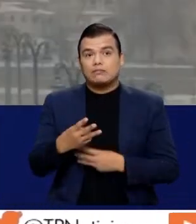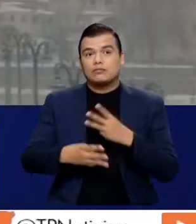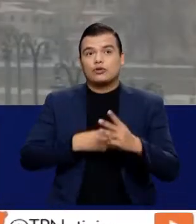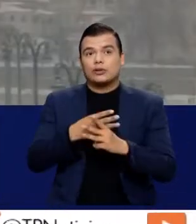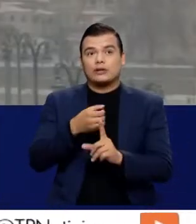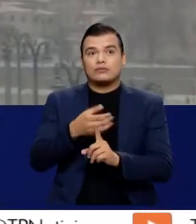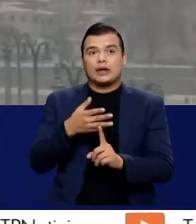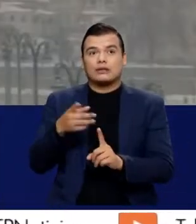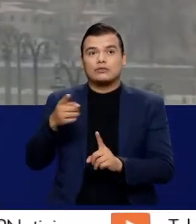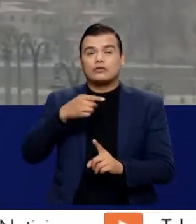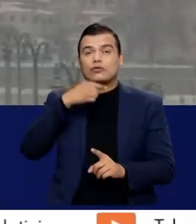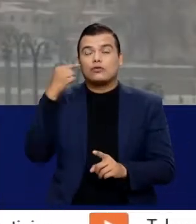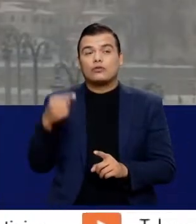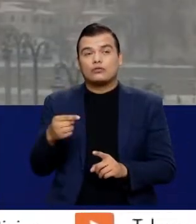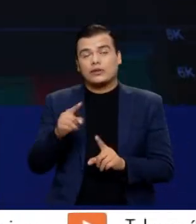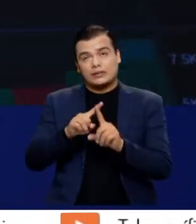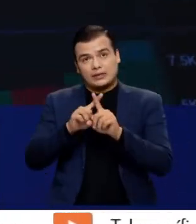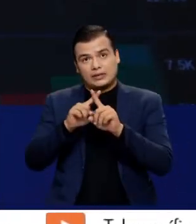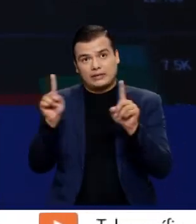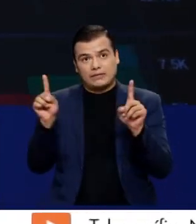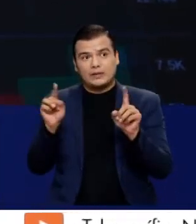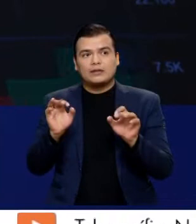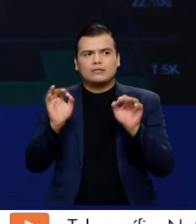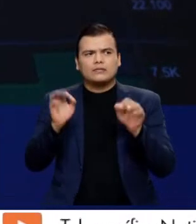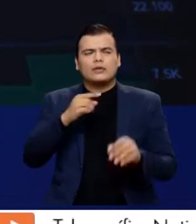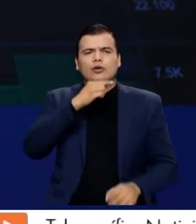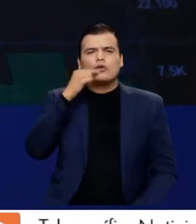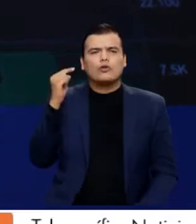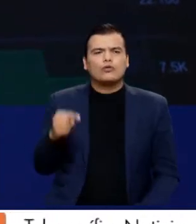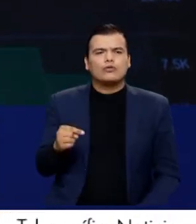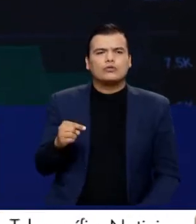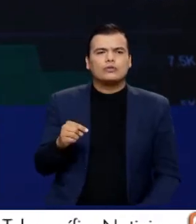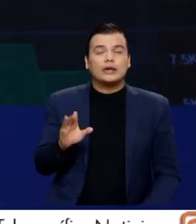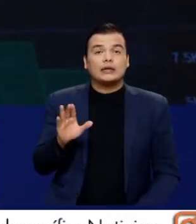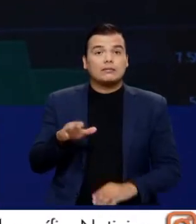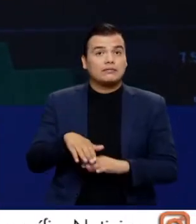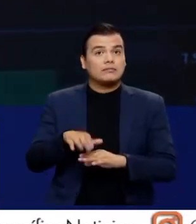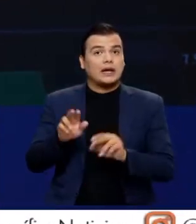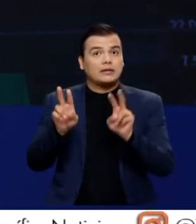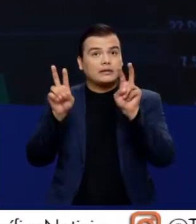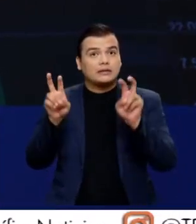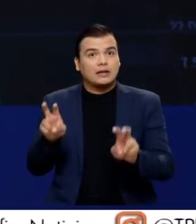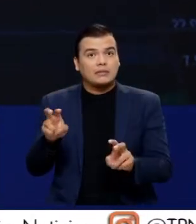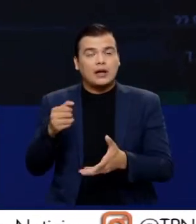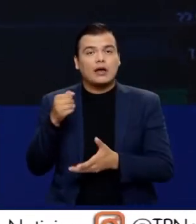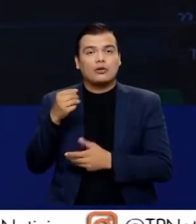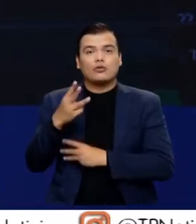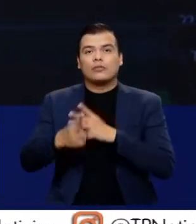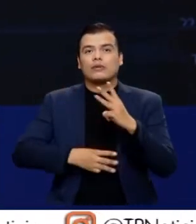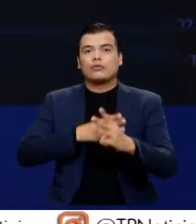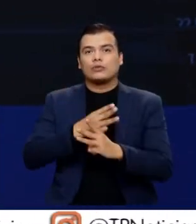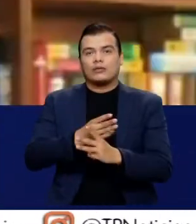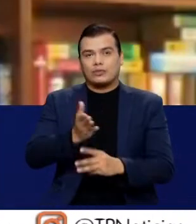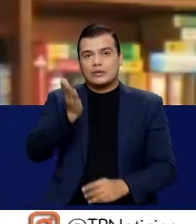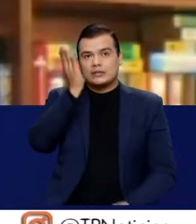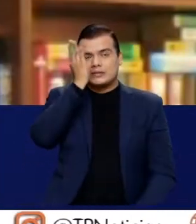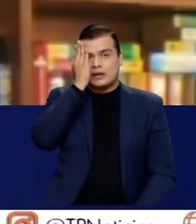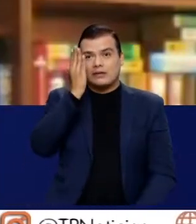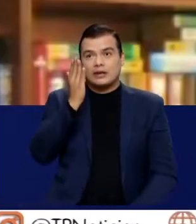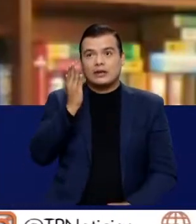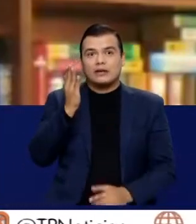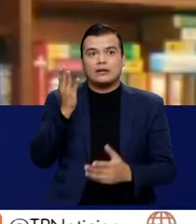es una cosa completamente diferente produce si está muy vinculada en los vínculos de economía mundial entonces romperá estos vínculos